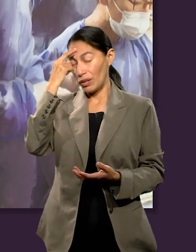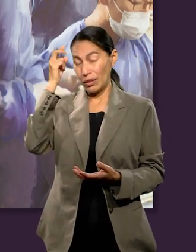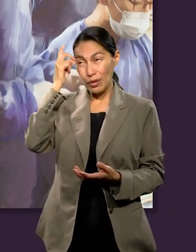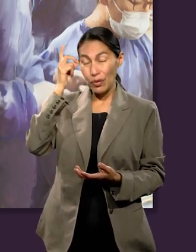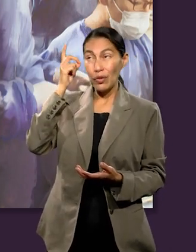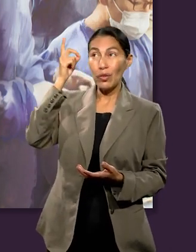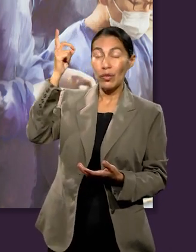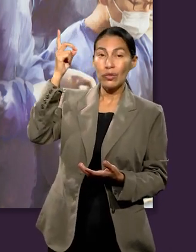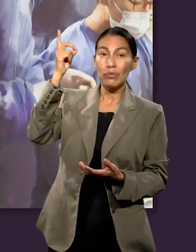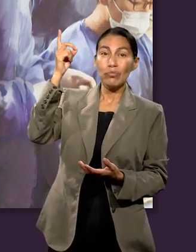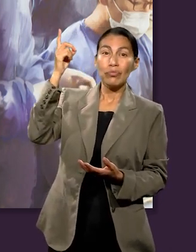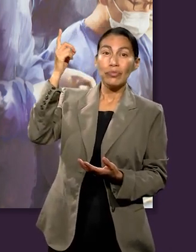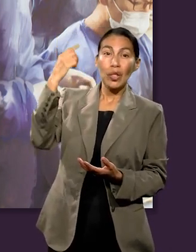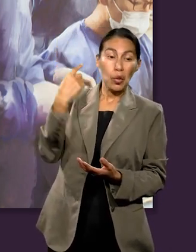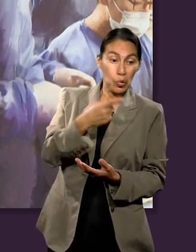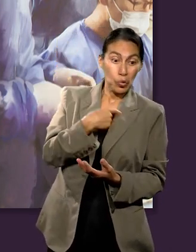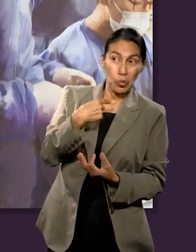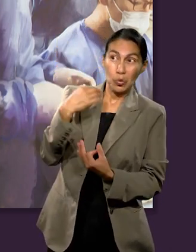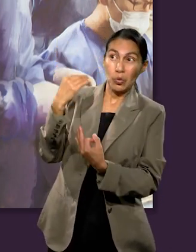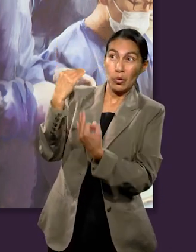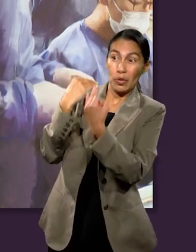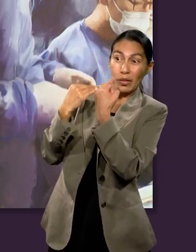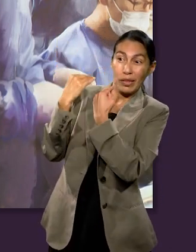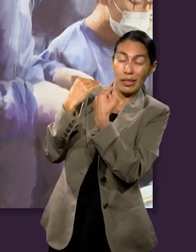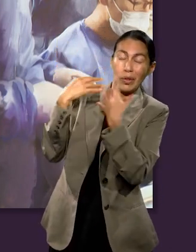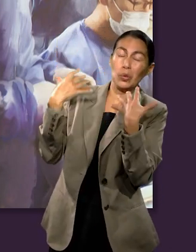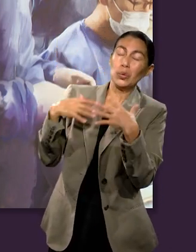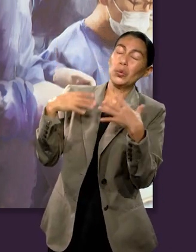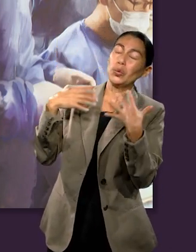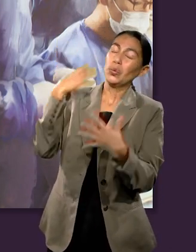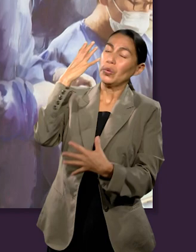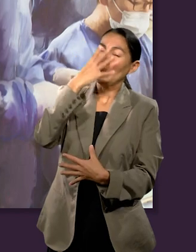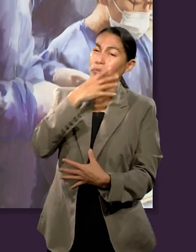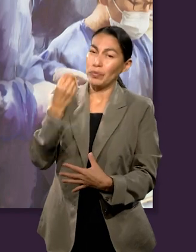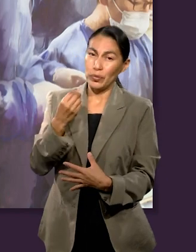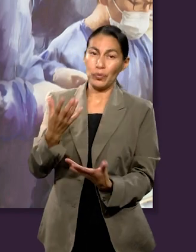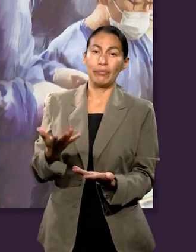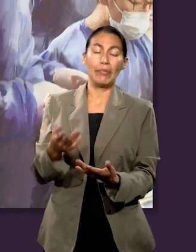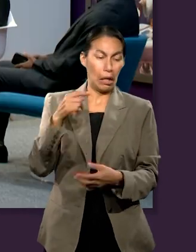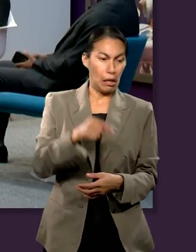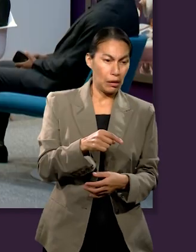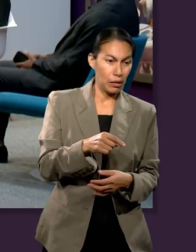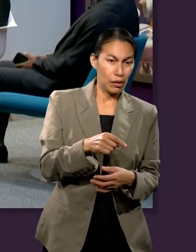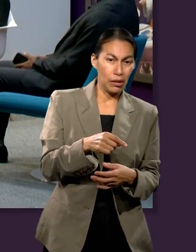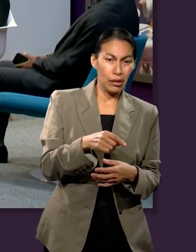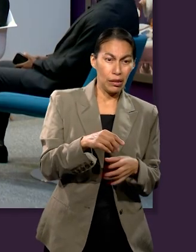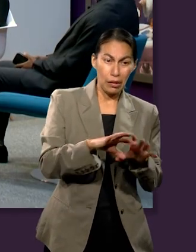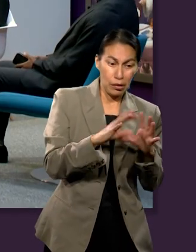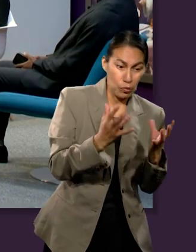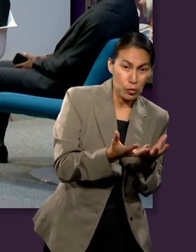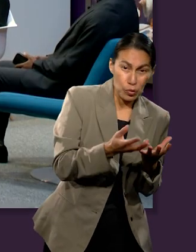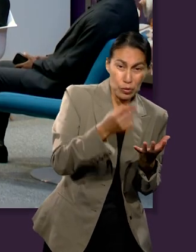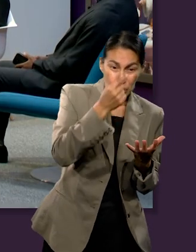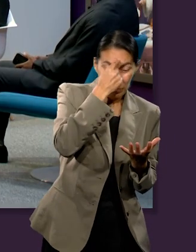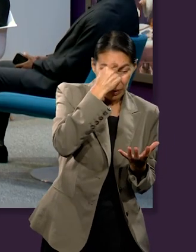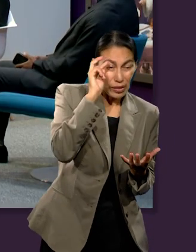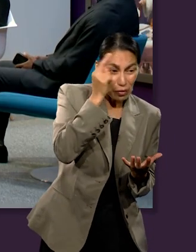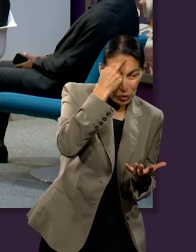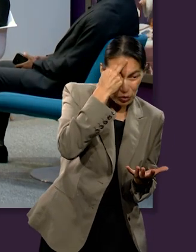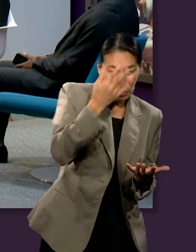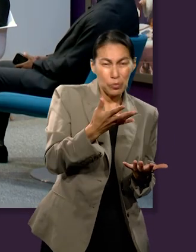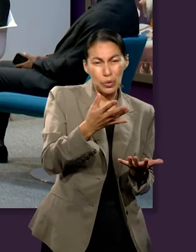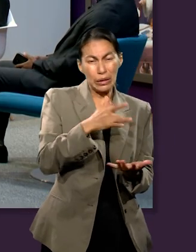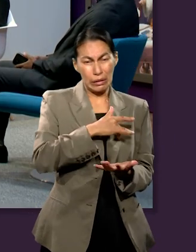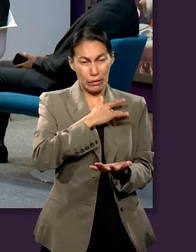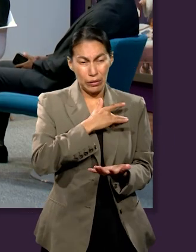que Dios nos trata como si fuéramos lo más cercano a él posible no quizás aquí en la tierra reconocemos ese sentimiento Porque